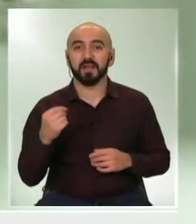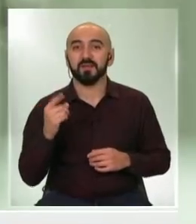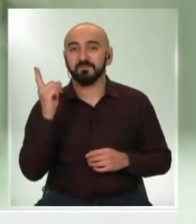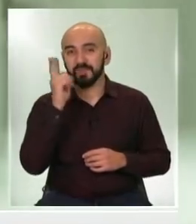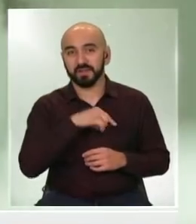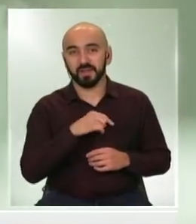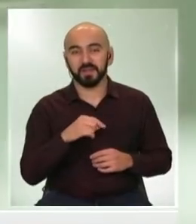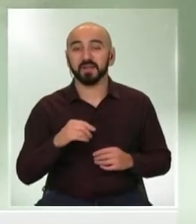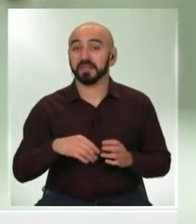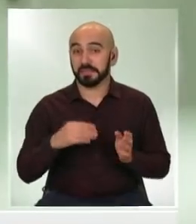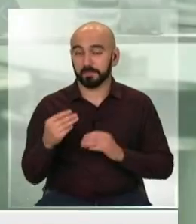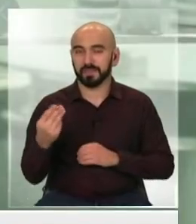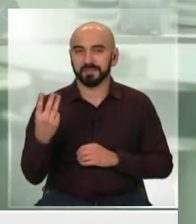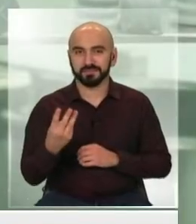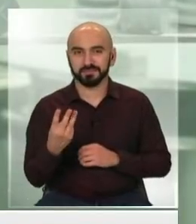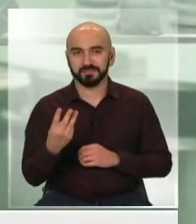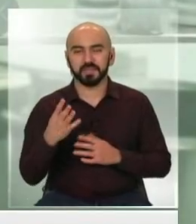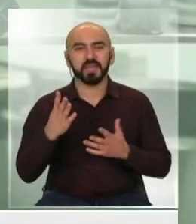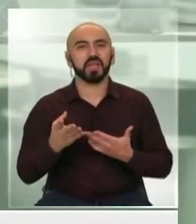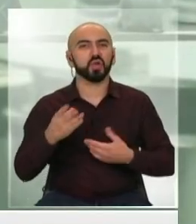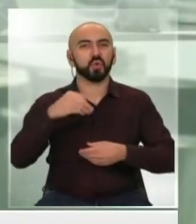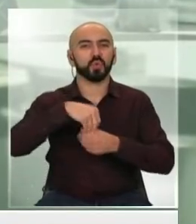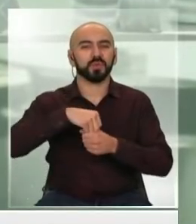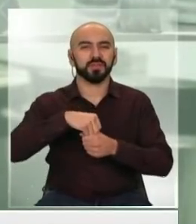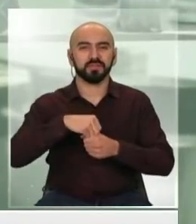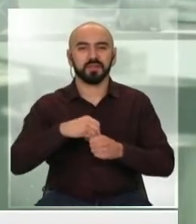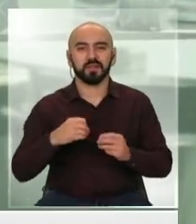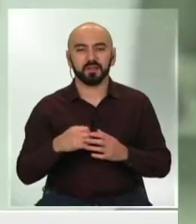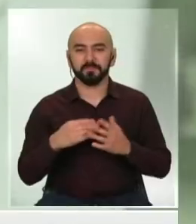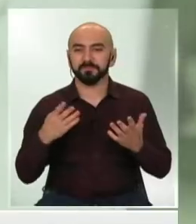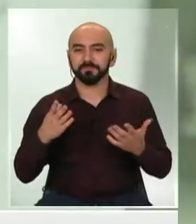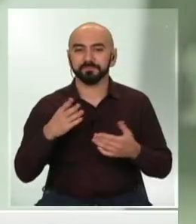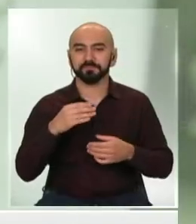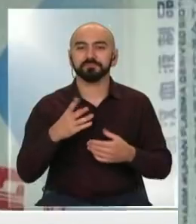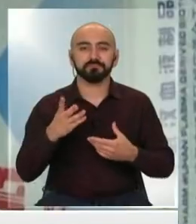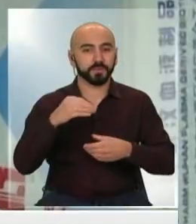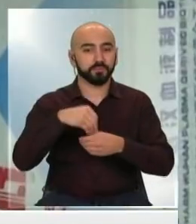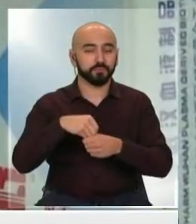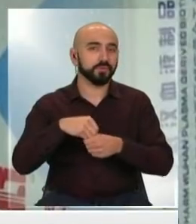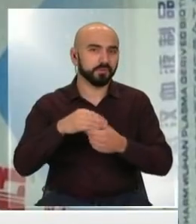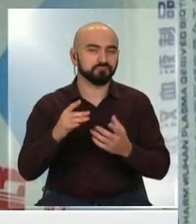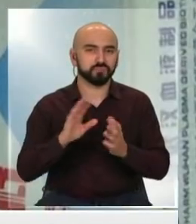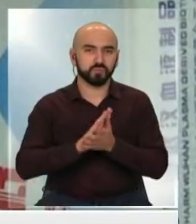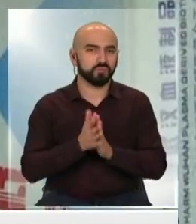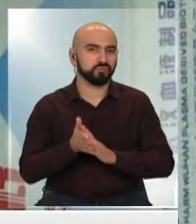incluida la que acaban recibir luz verde